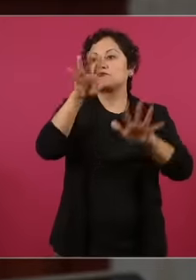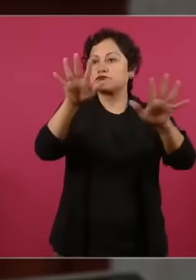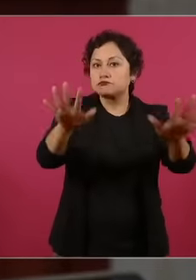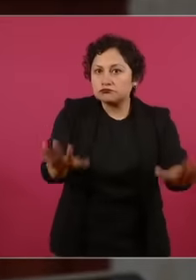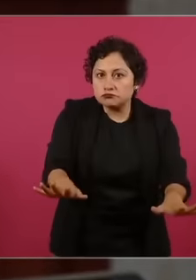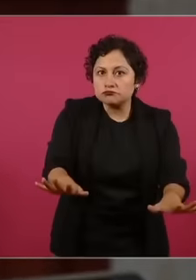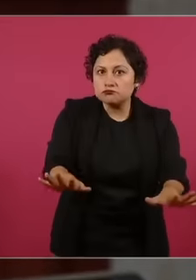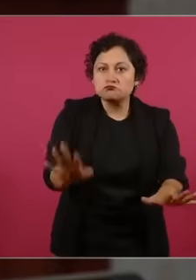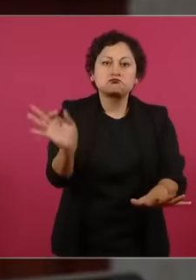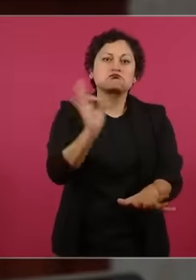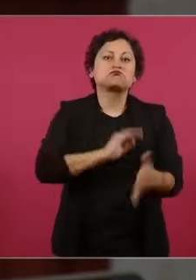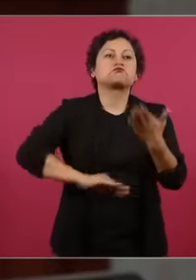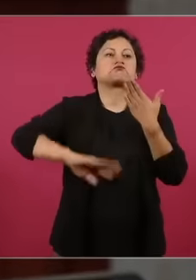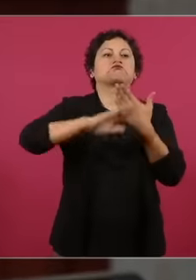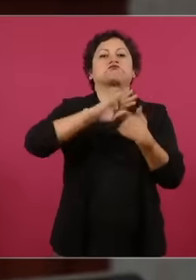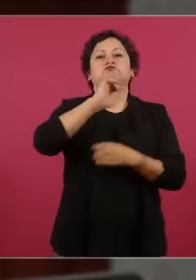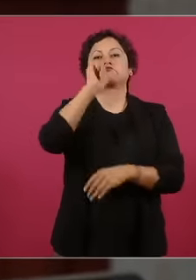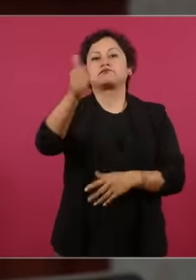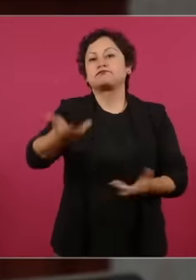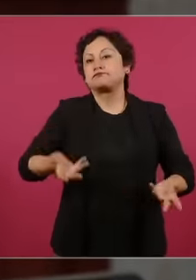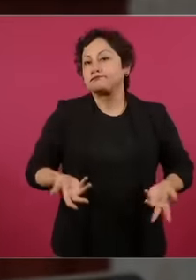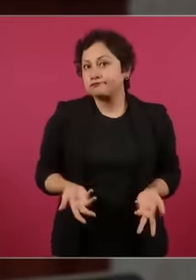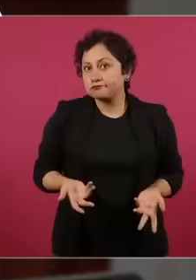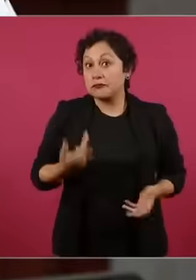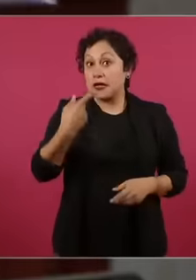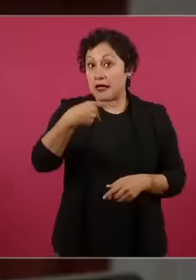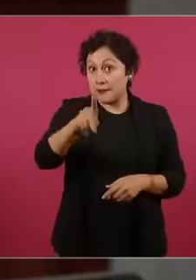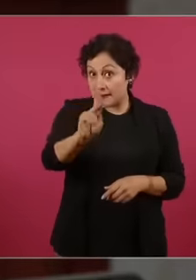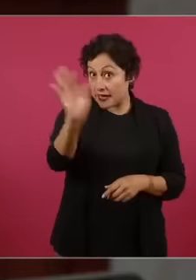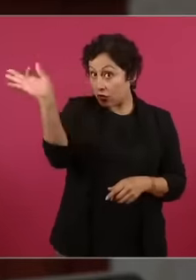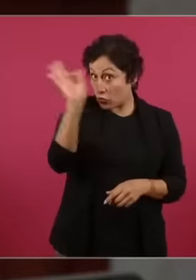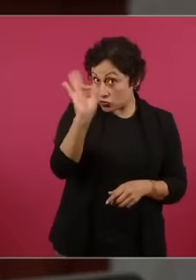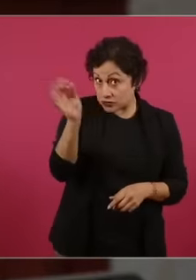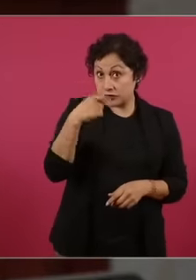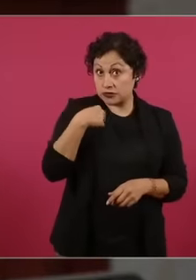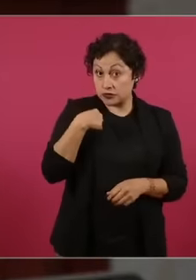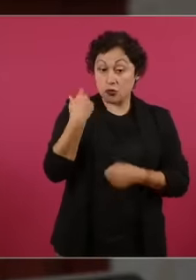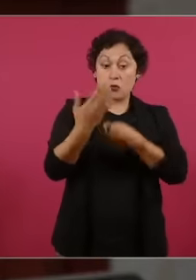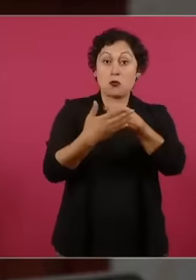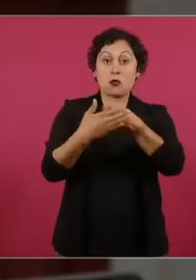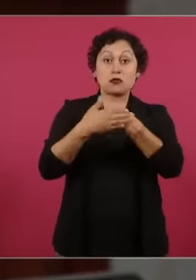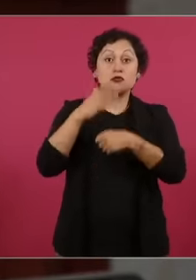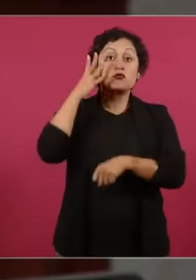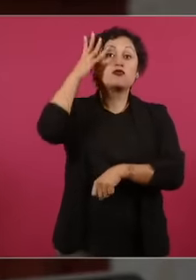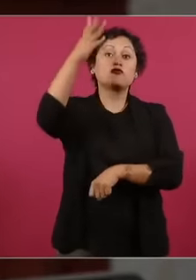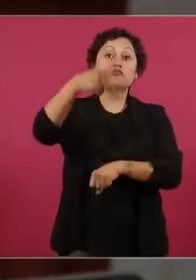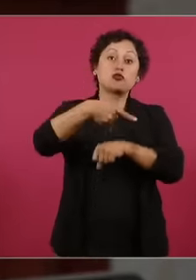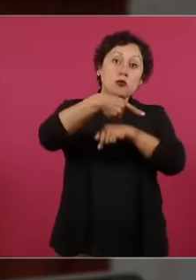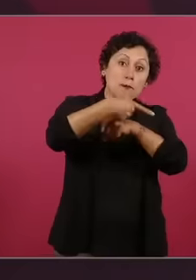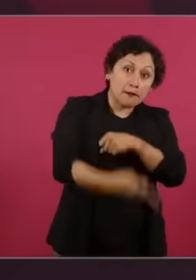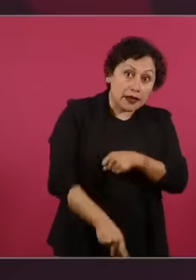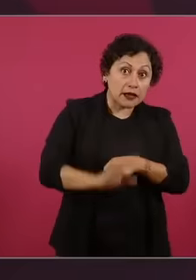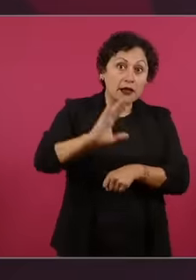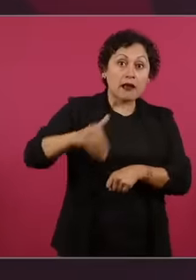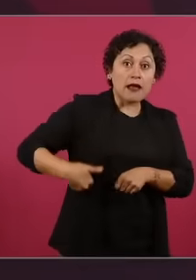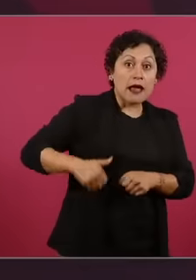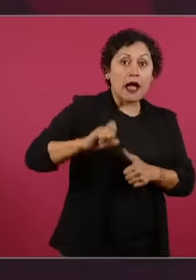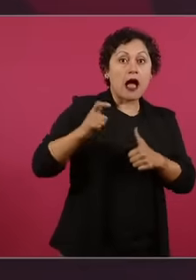cosas. Pero pues si a mí si algo me pasa, pues yo pienso que el responsable es usted.